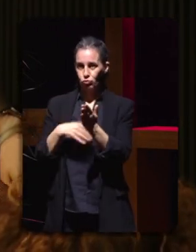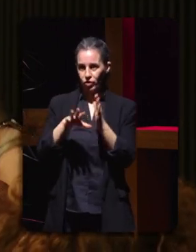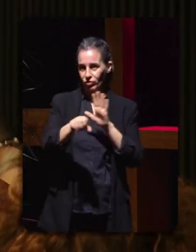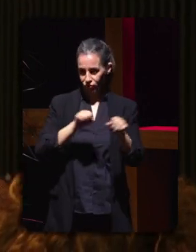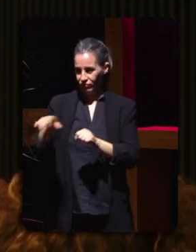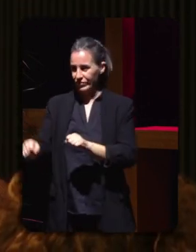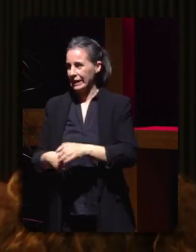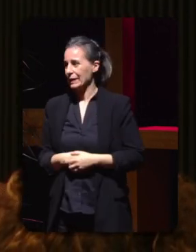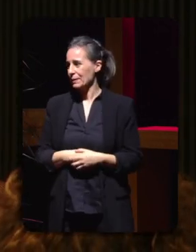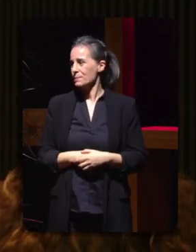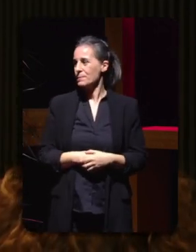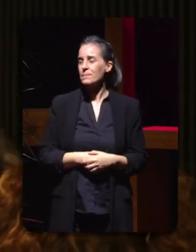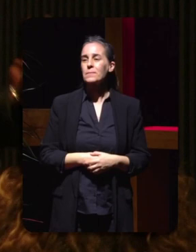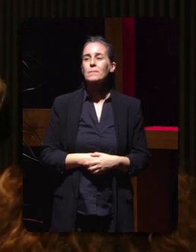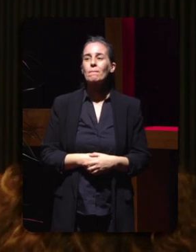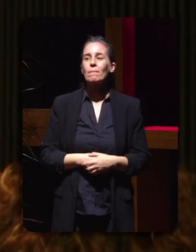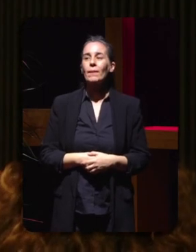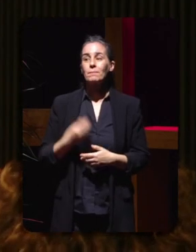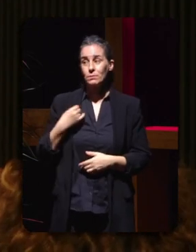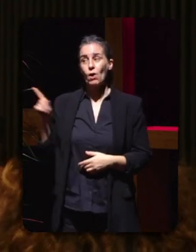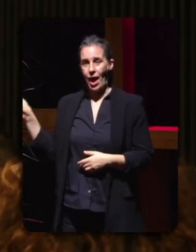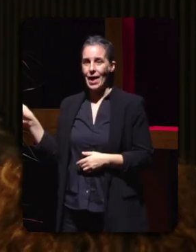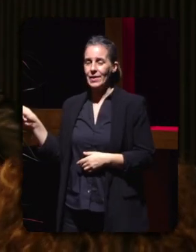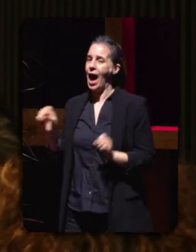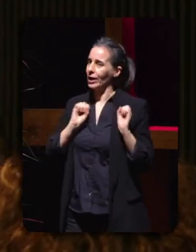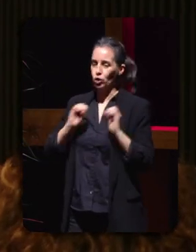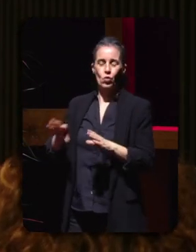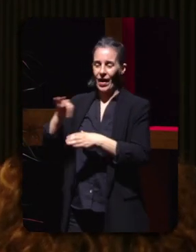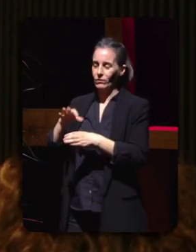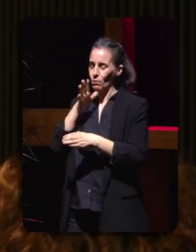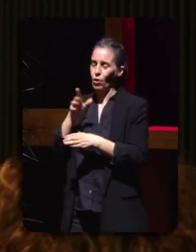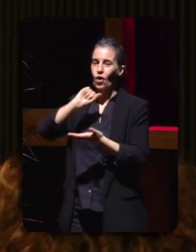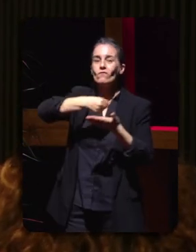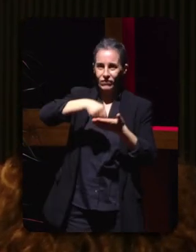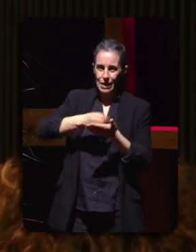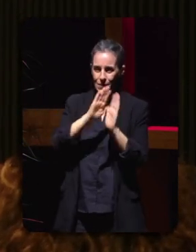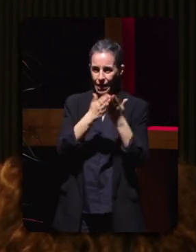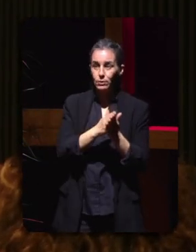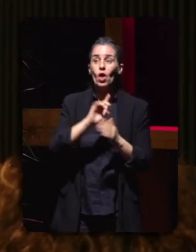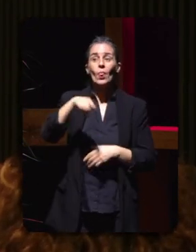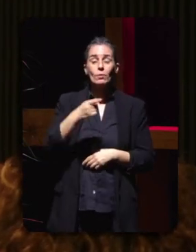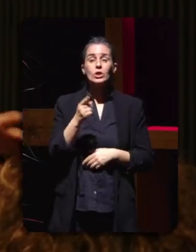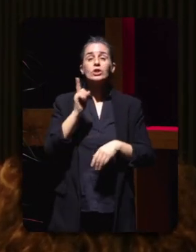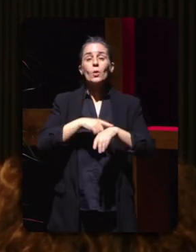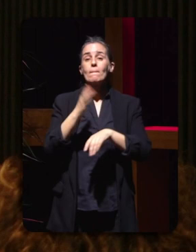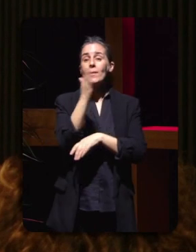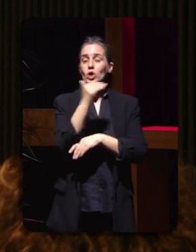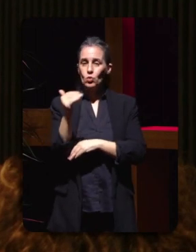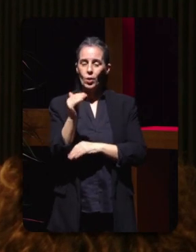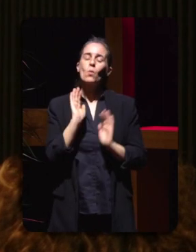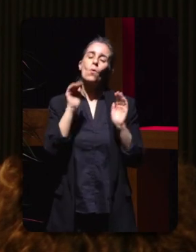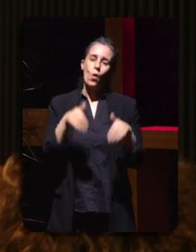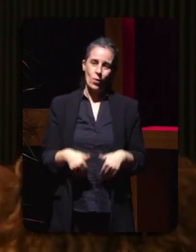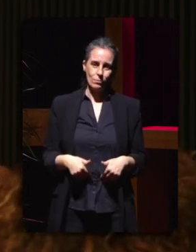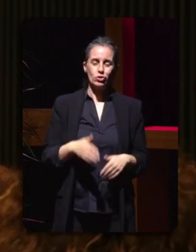firmar libros y retomamos ya como conocéis el programa pero solamente os lo recuerdo a menos cuarto volvemos ya con María Guerra y con